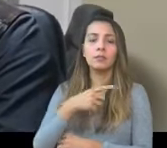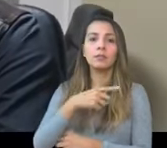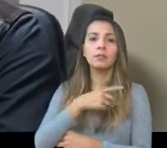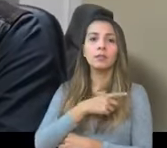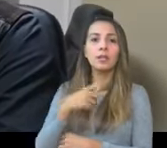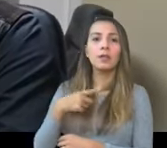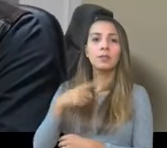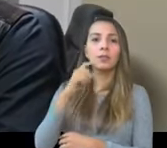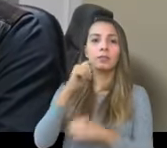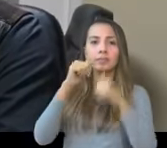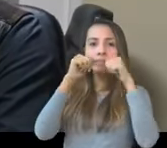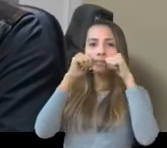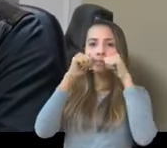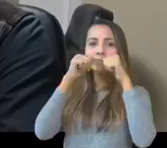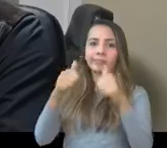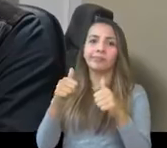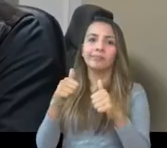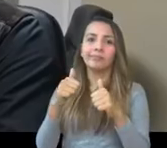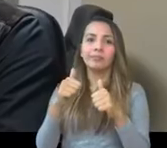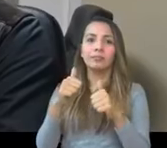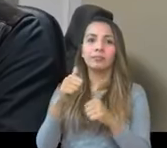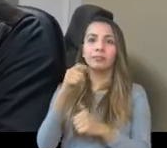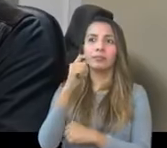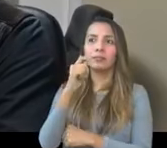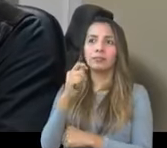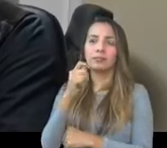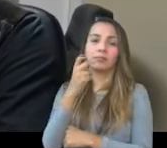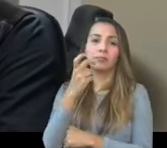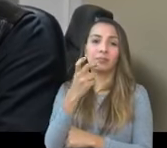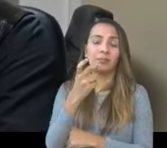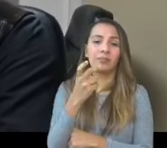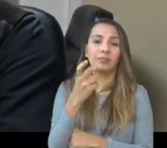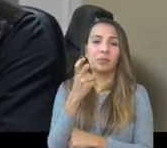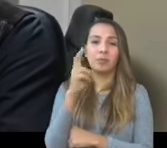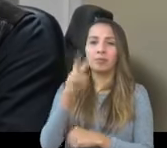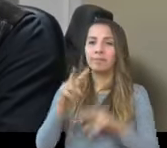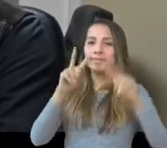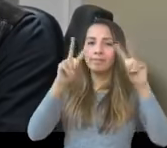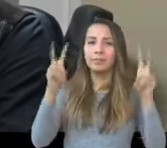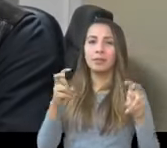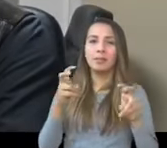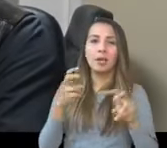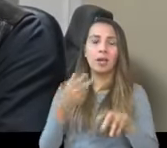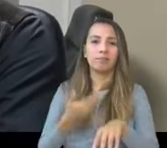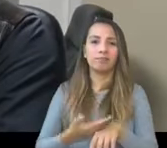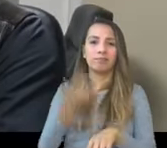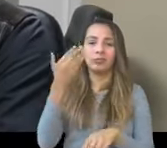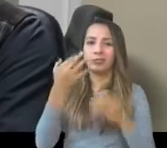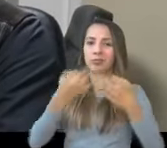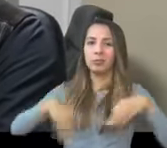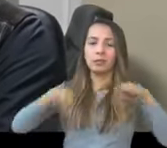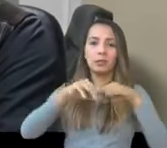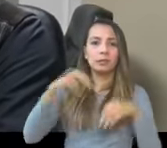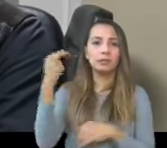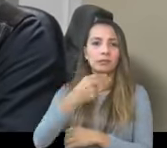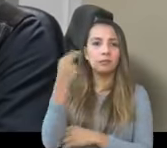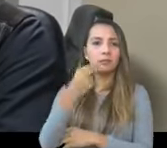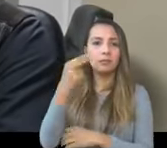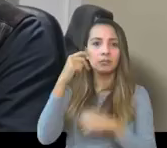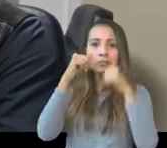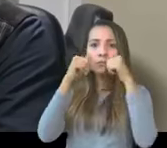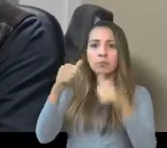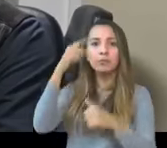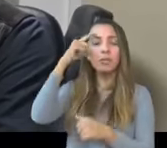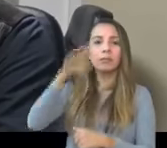atención que estamos recibiendo de partes en un tema tan relevante y tan urgente para la ciudad como